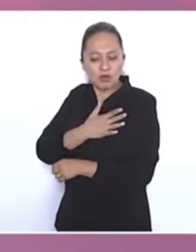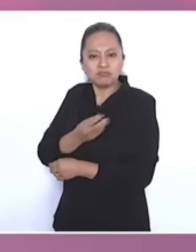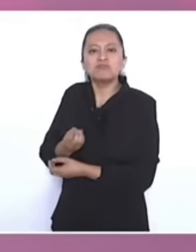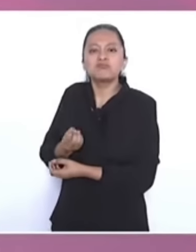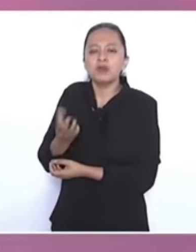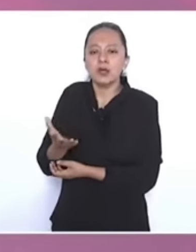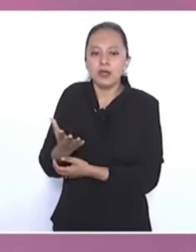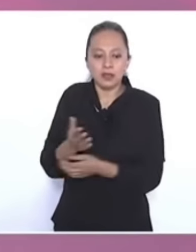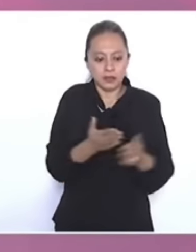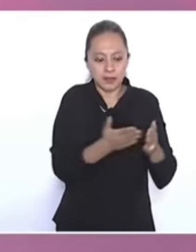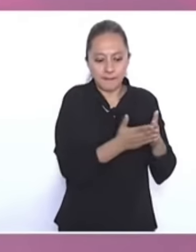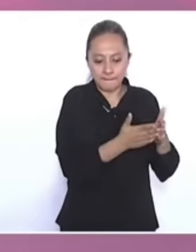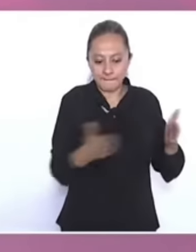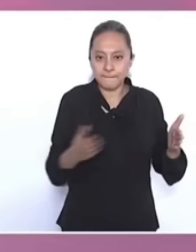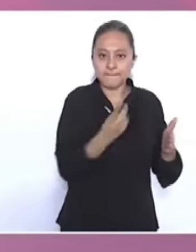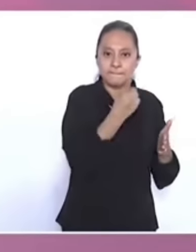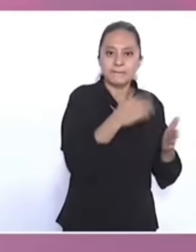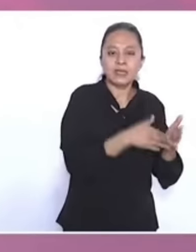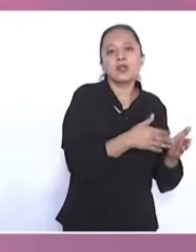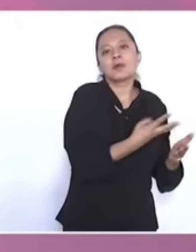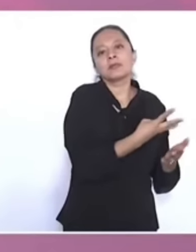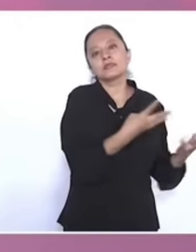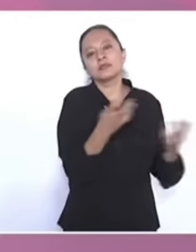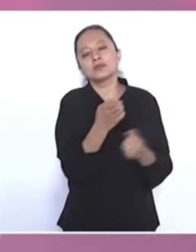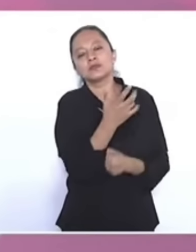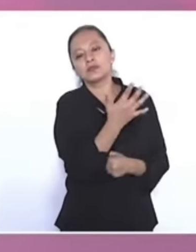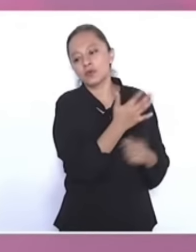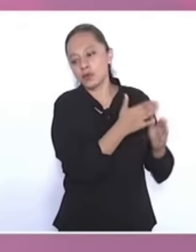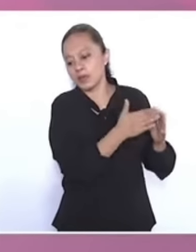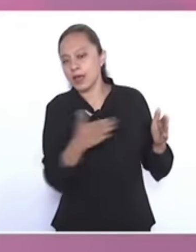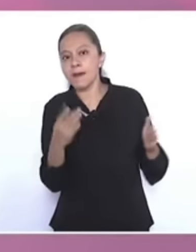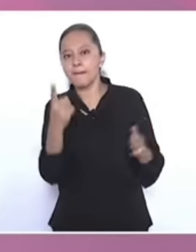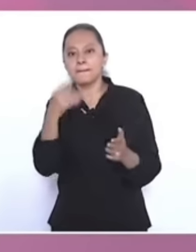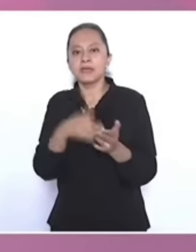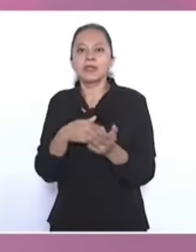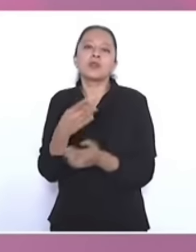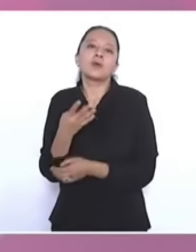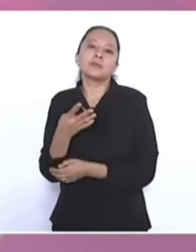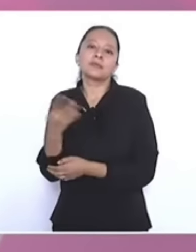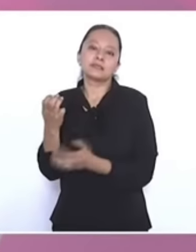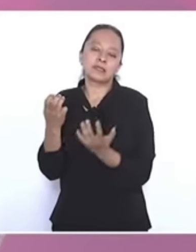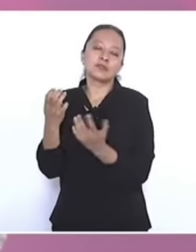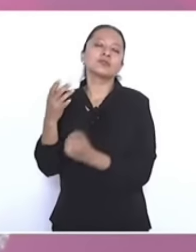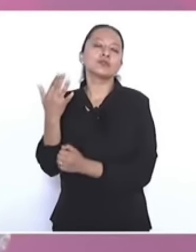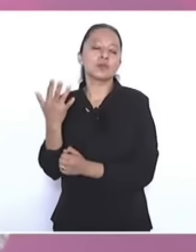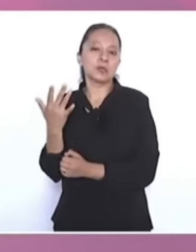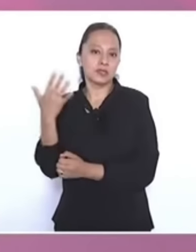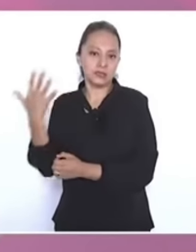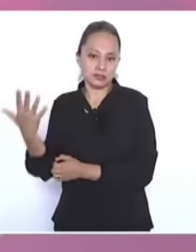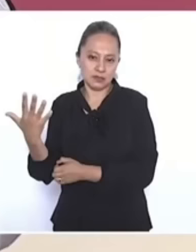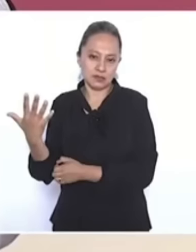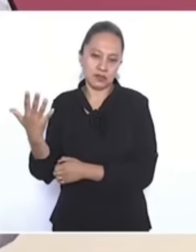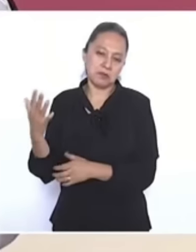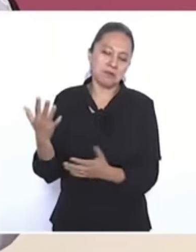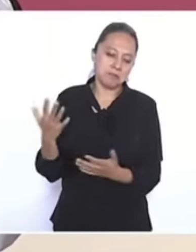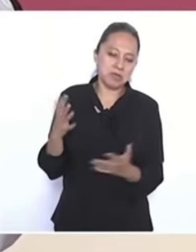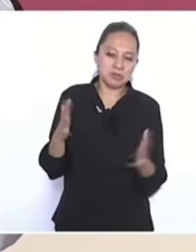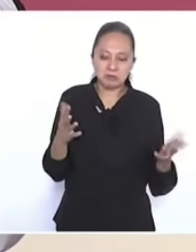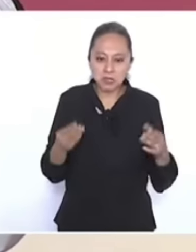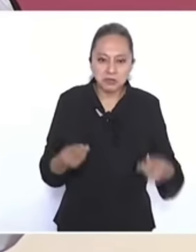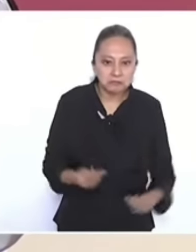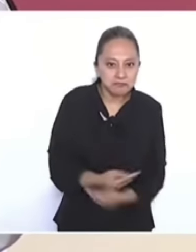entre 1950 y 1955. Es decir, en los años 80